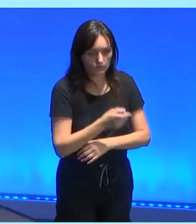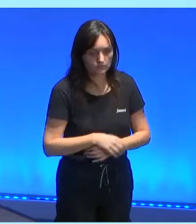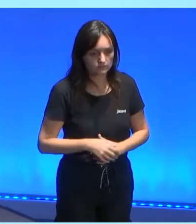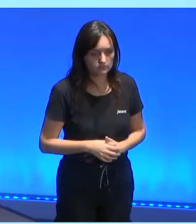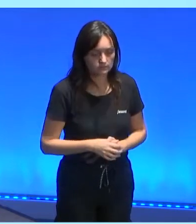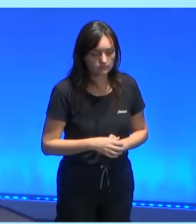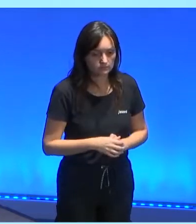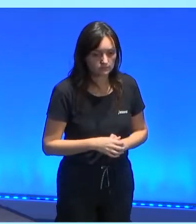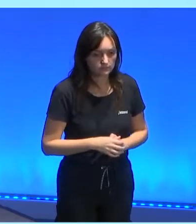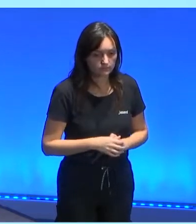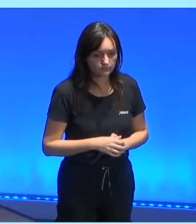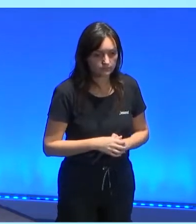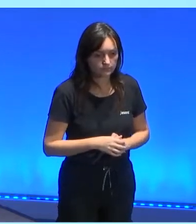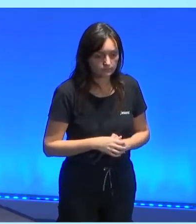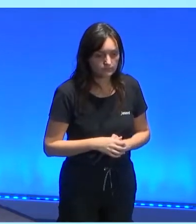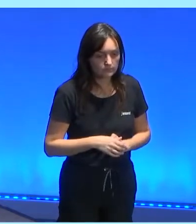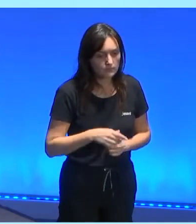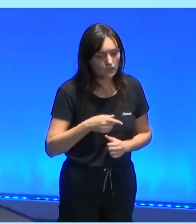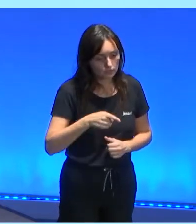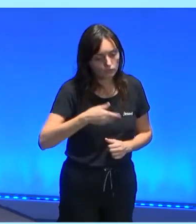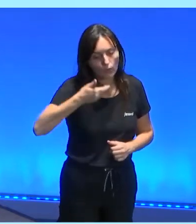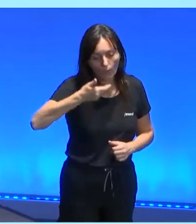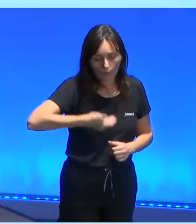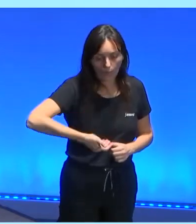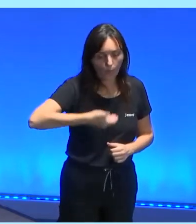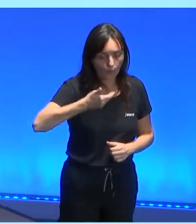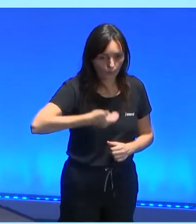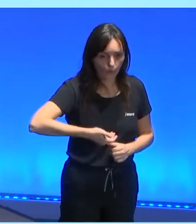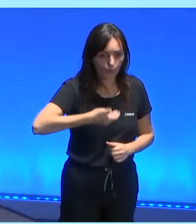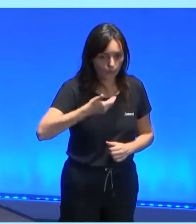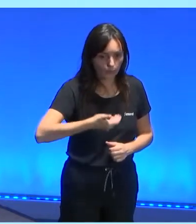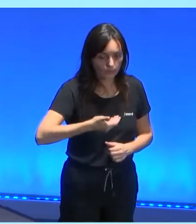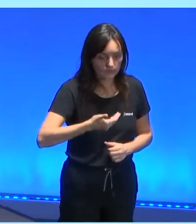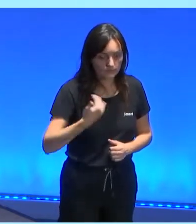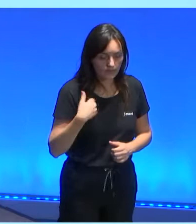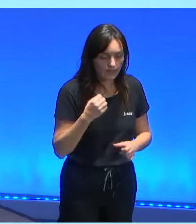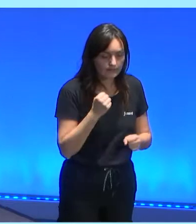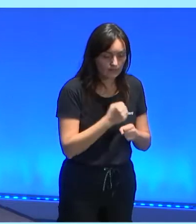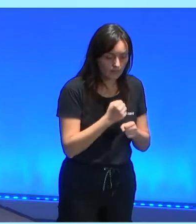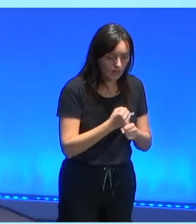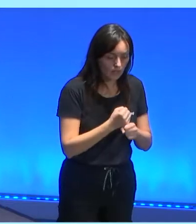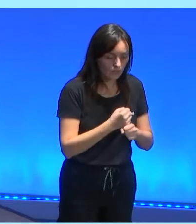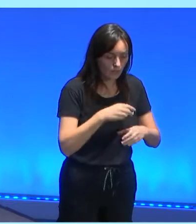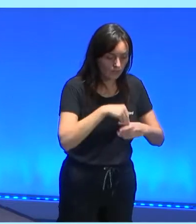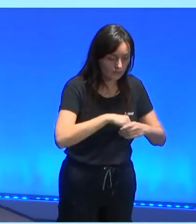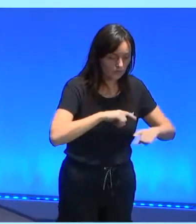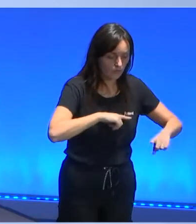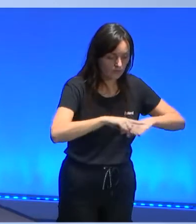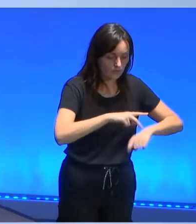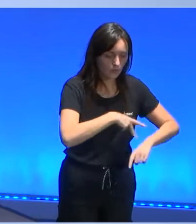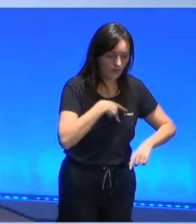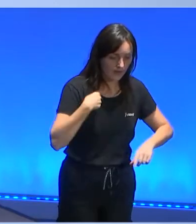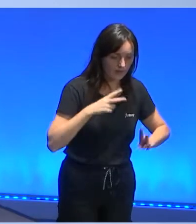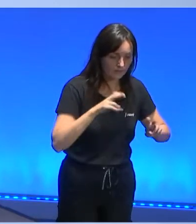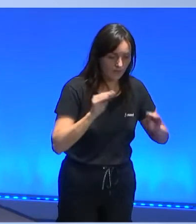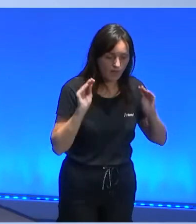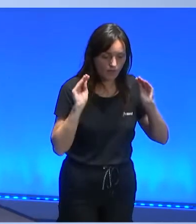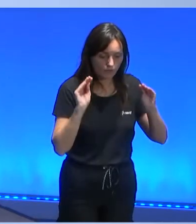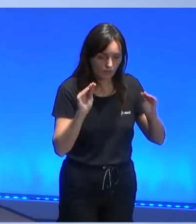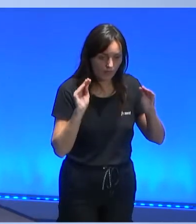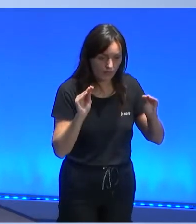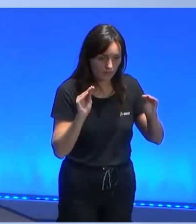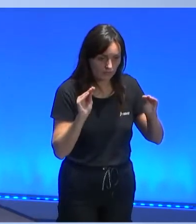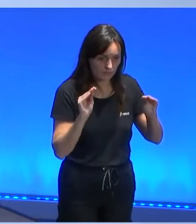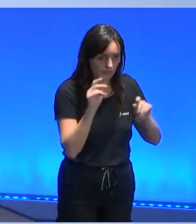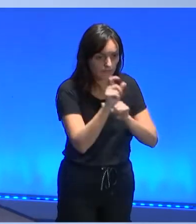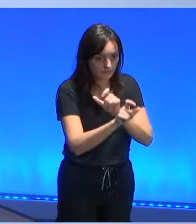sepamos cómo. Y eso es muy, muy importante. Hemos estado trabajando en la Dirección General con formación para las personas que